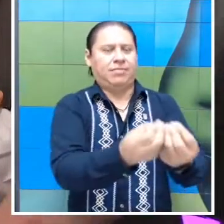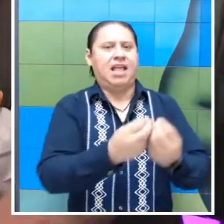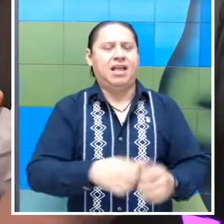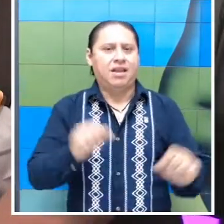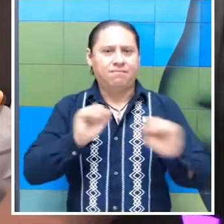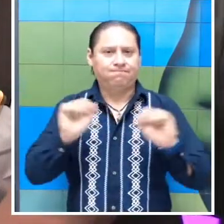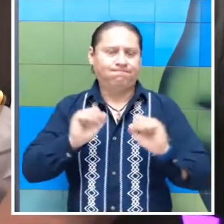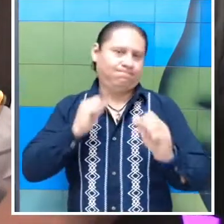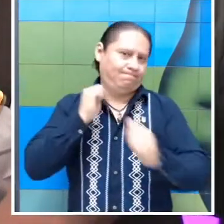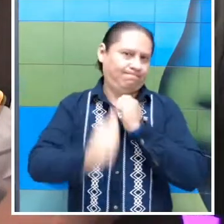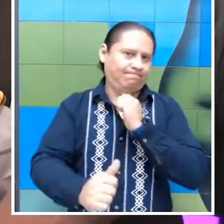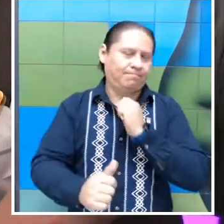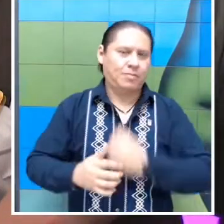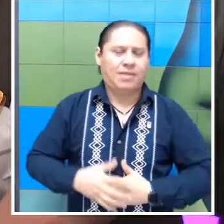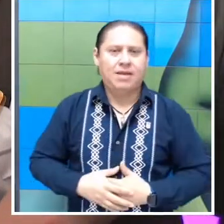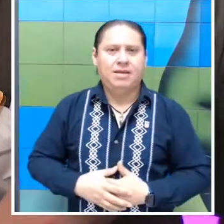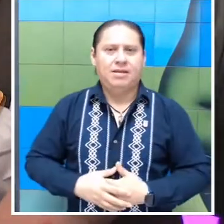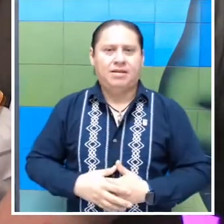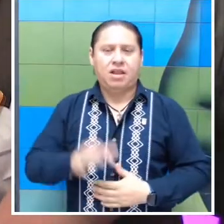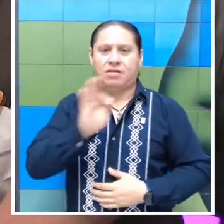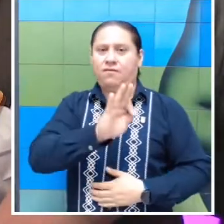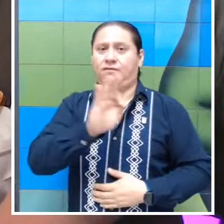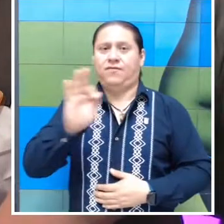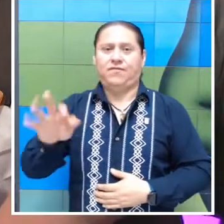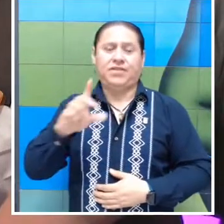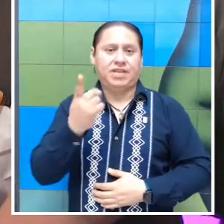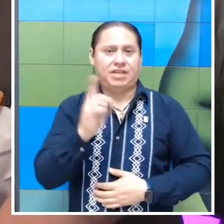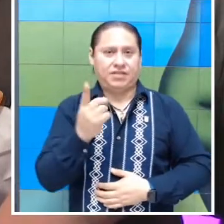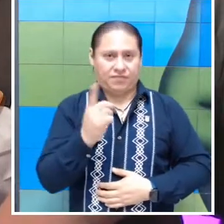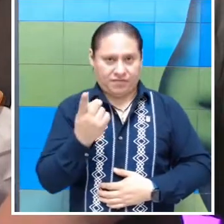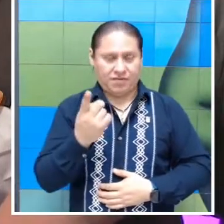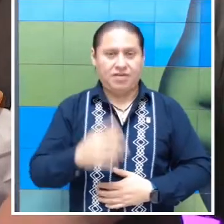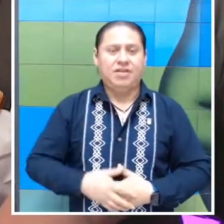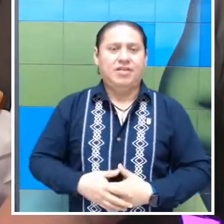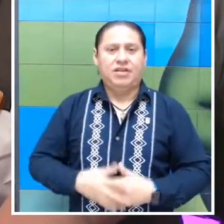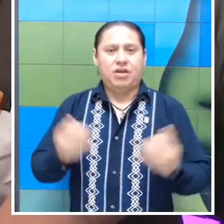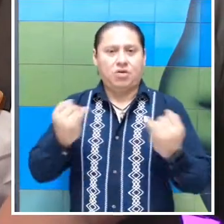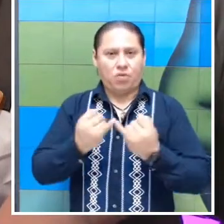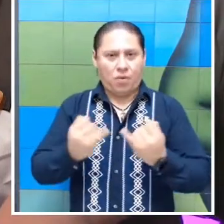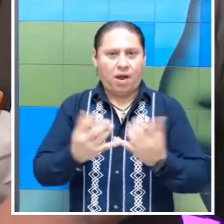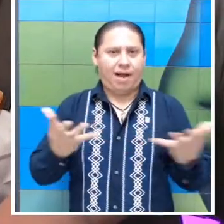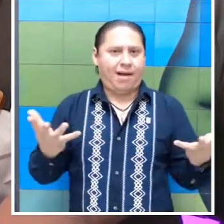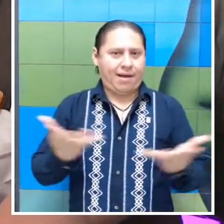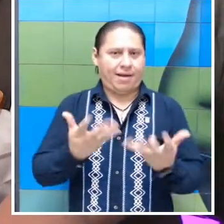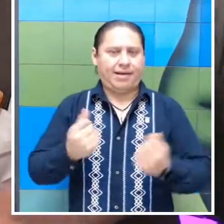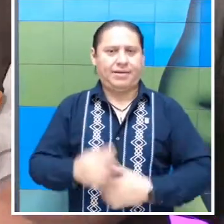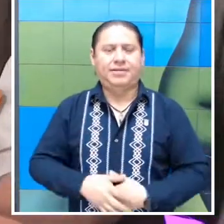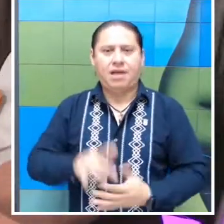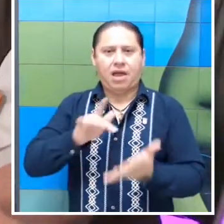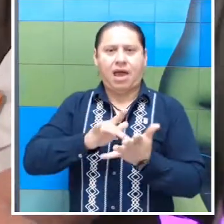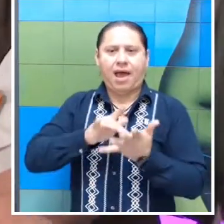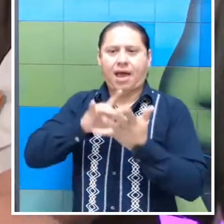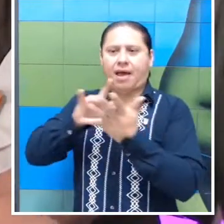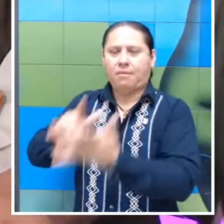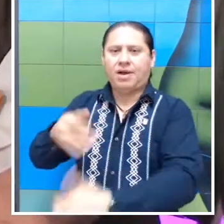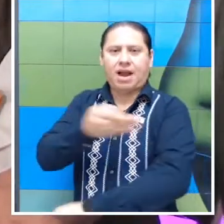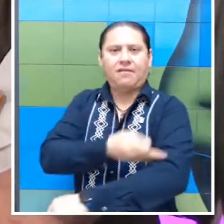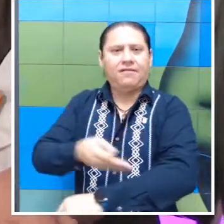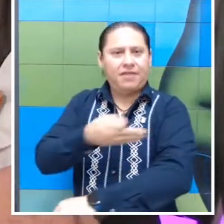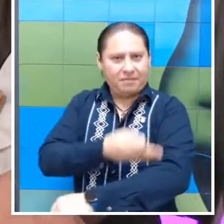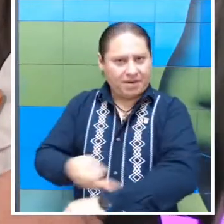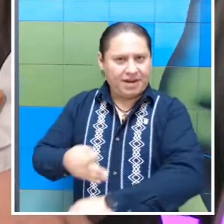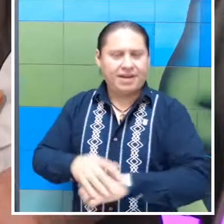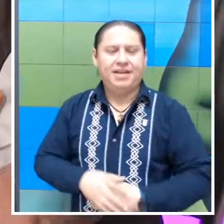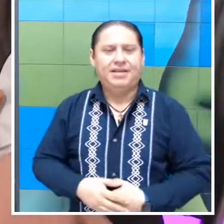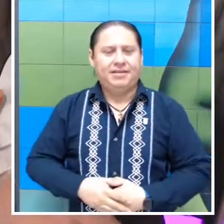en las carreras. Bueno, pues con estas fechas decembrinas nos toca como voluntariado del corazón apoyar a las familias más